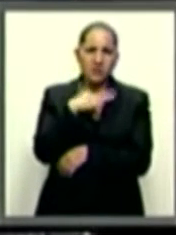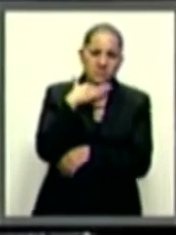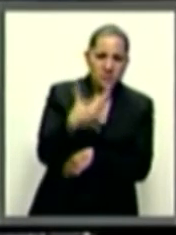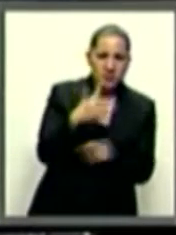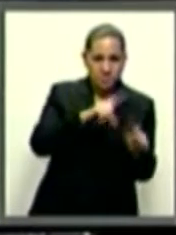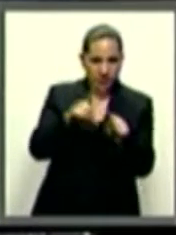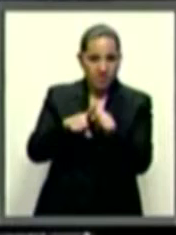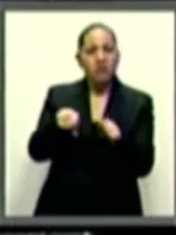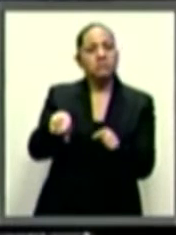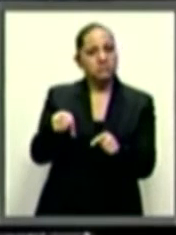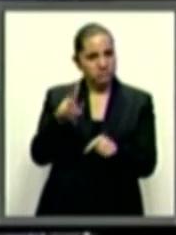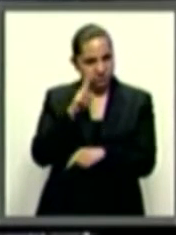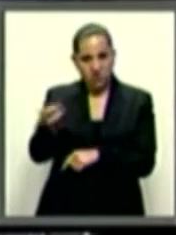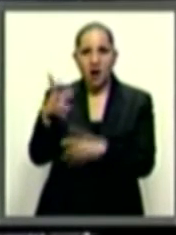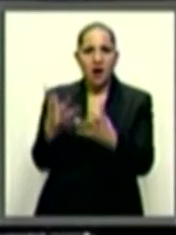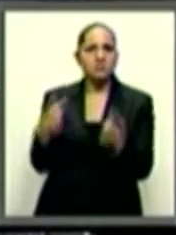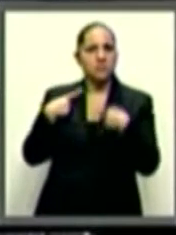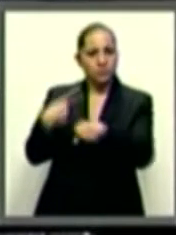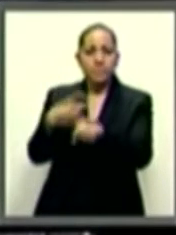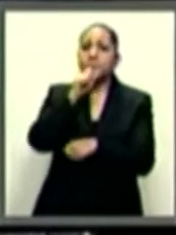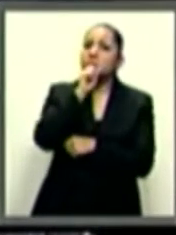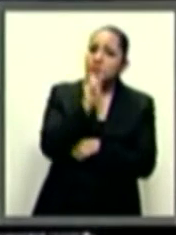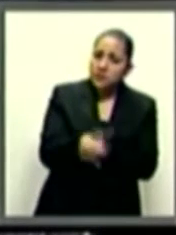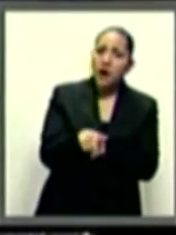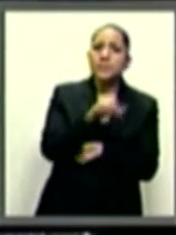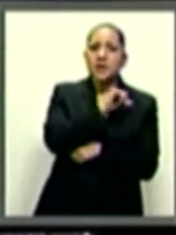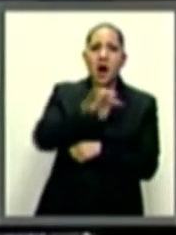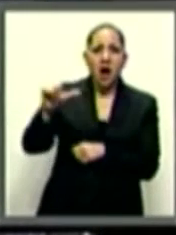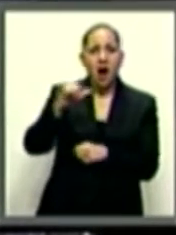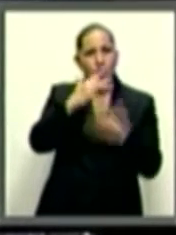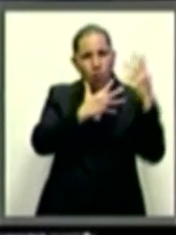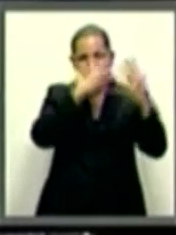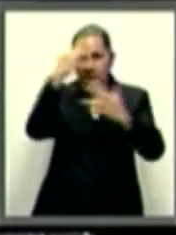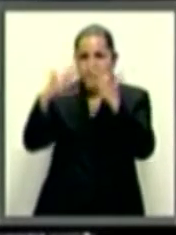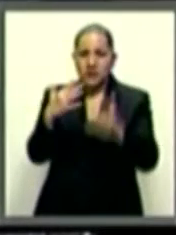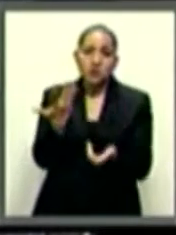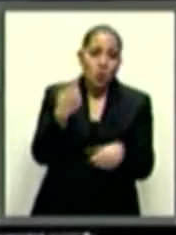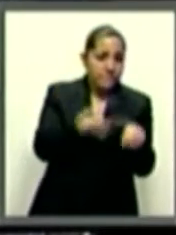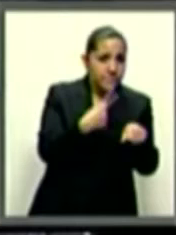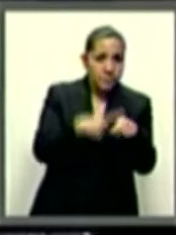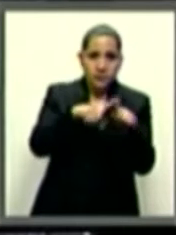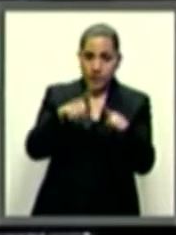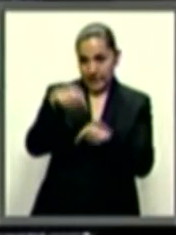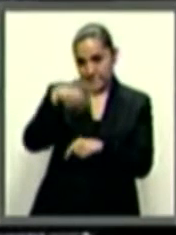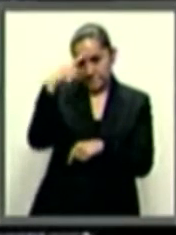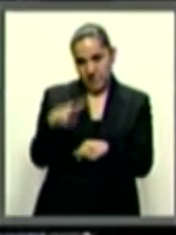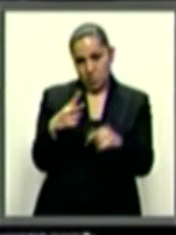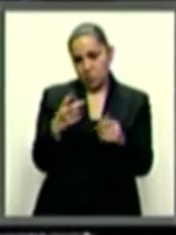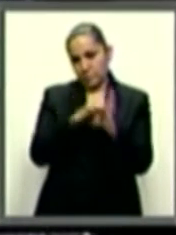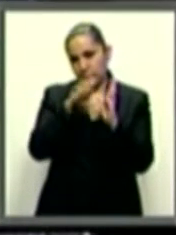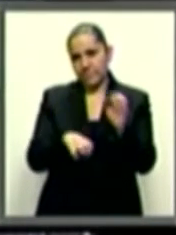otras enfermedades crónicas muy presentes, especialmente en México, como diabetes y presión alta.